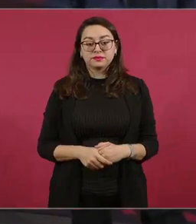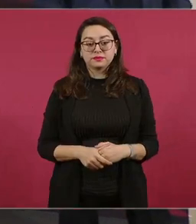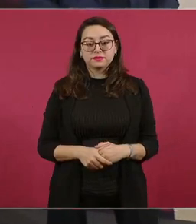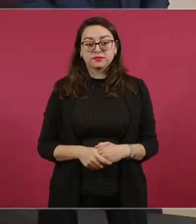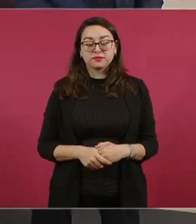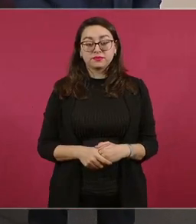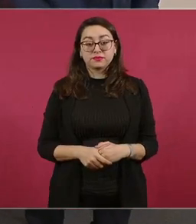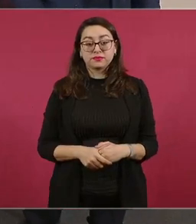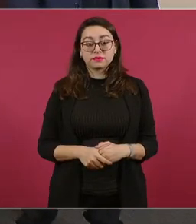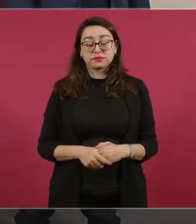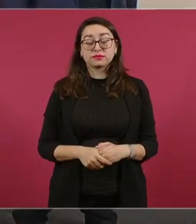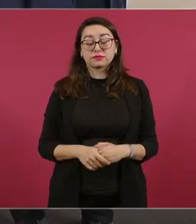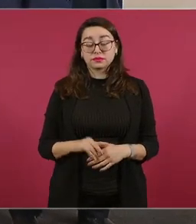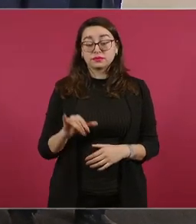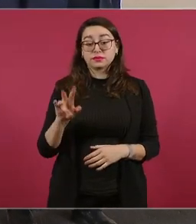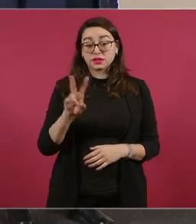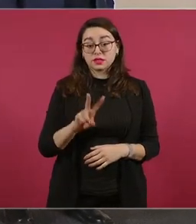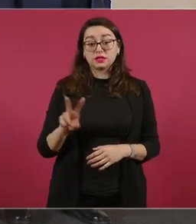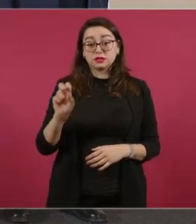Fin de semana gira.